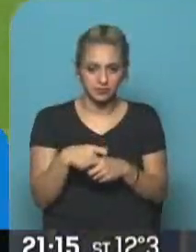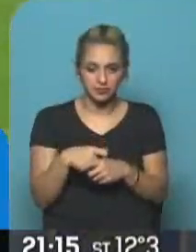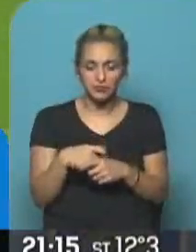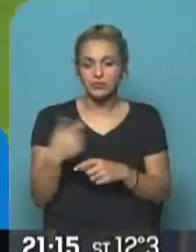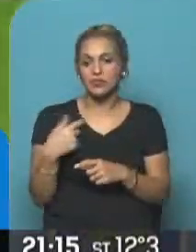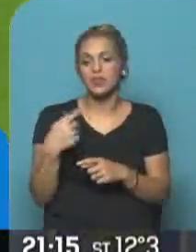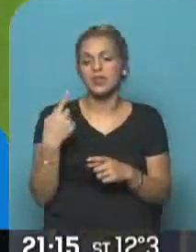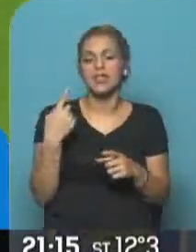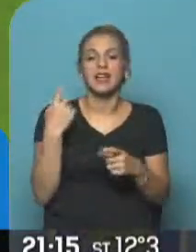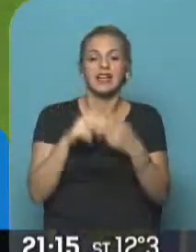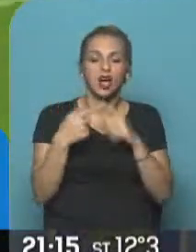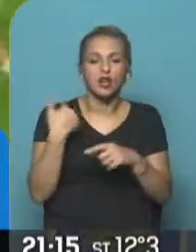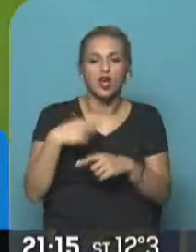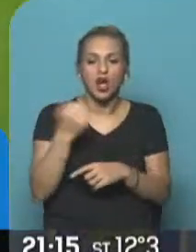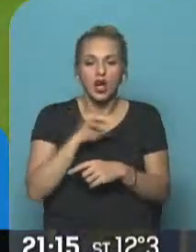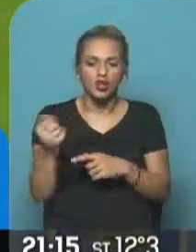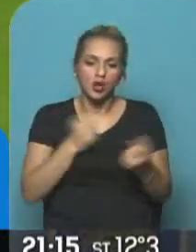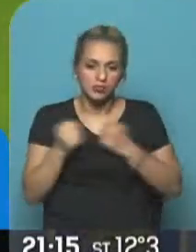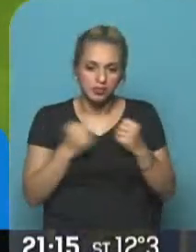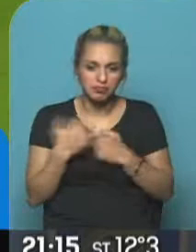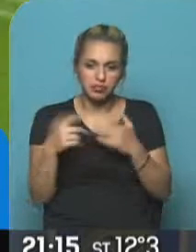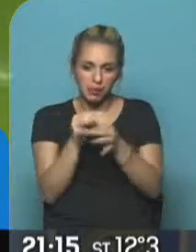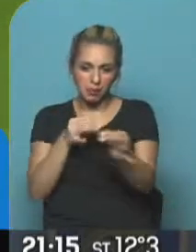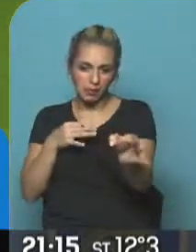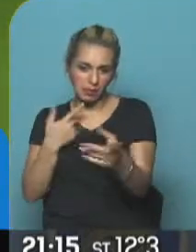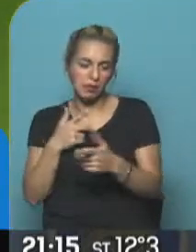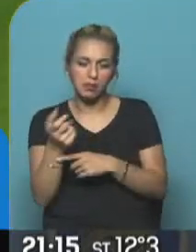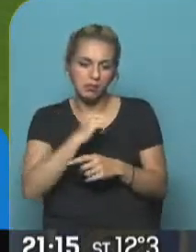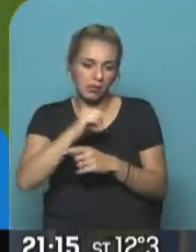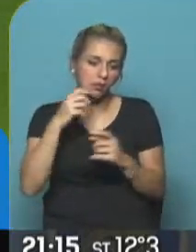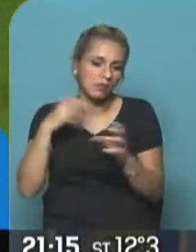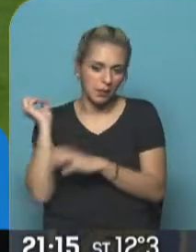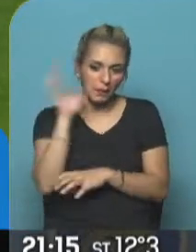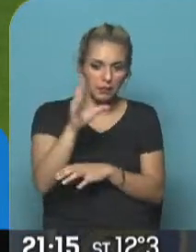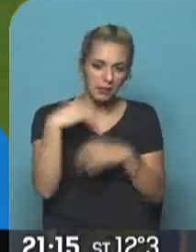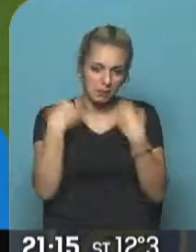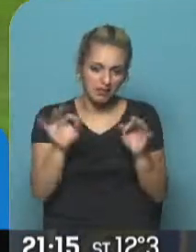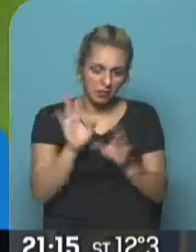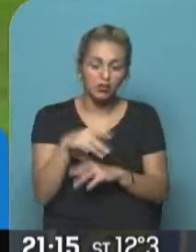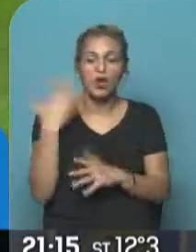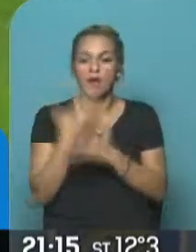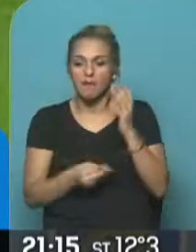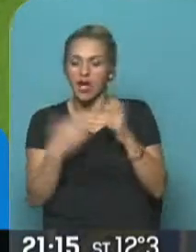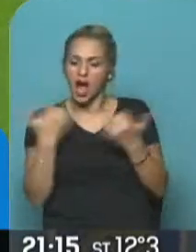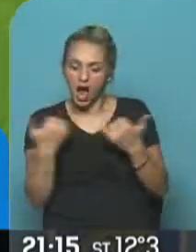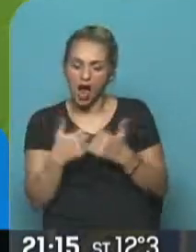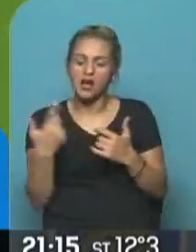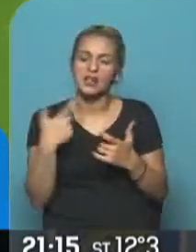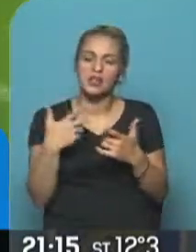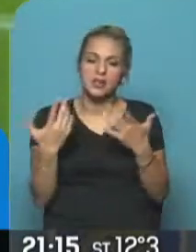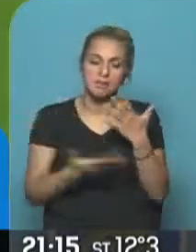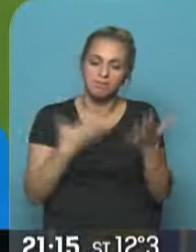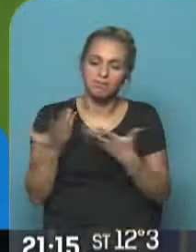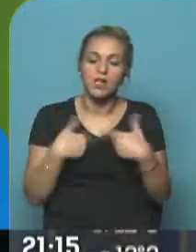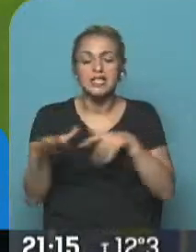ingol, ir a 5 yardas definido de manera precisa. Hubo fallas en el manejo de los ataques, obviamente